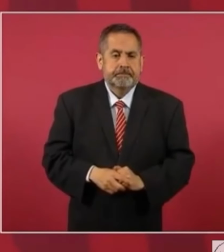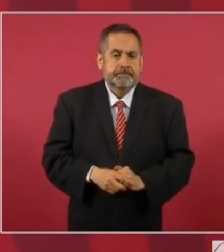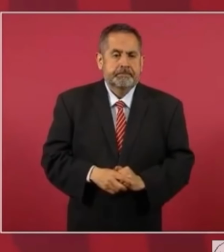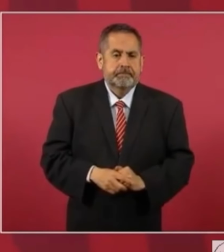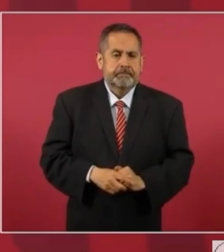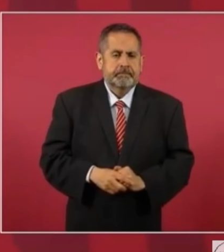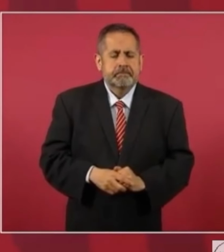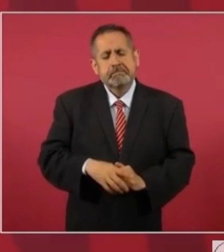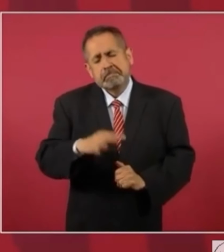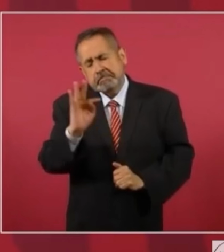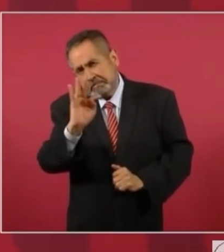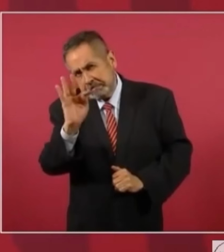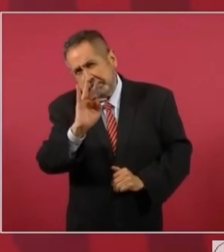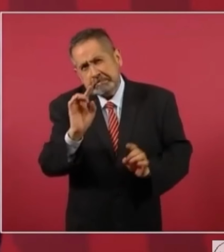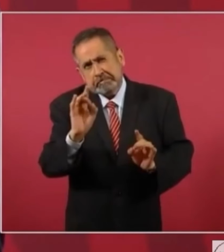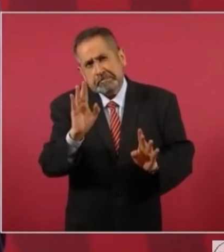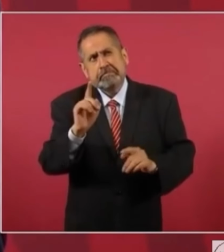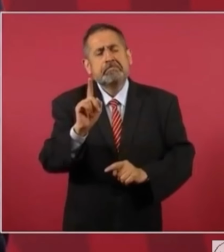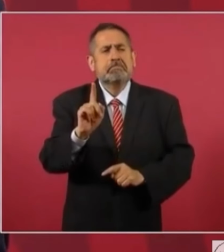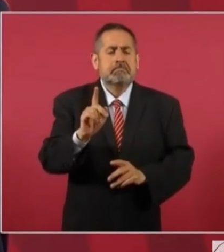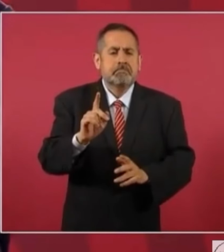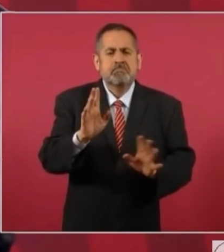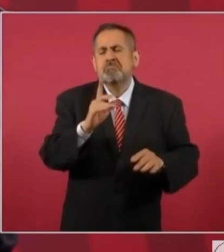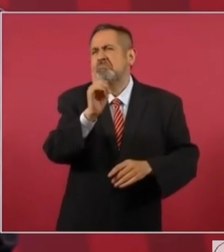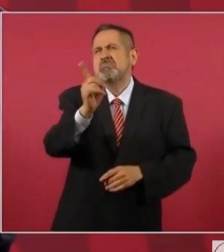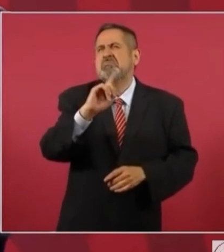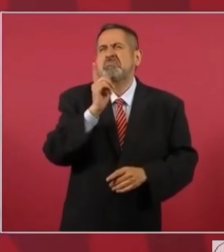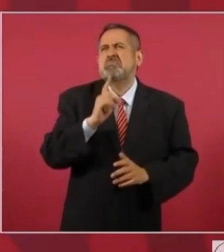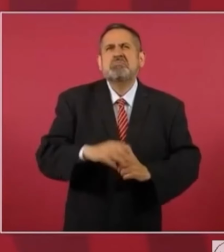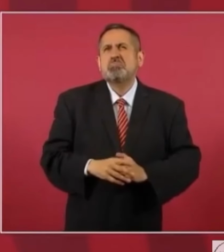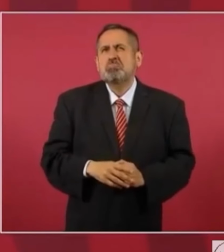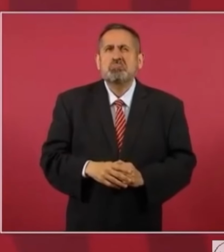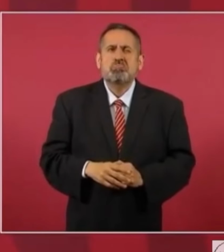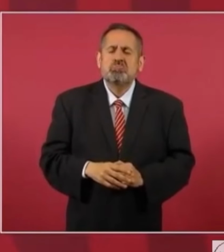Si acaso, bueno, no,